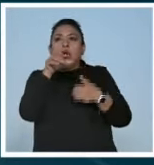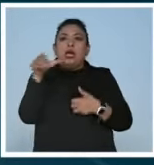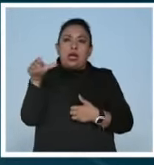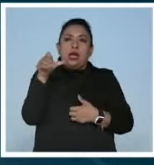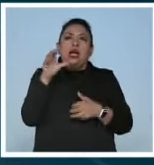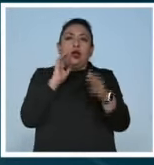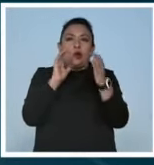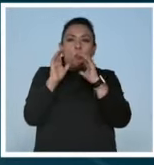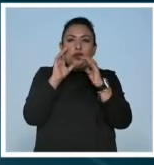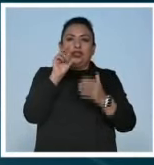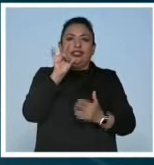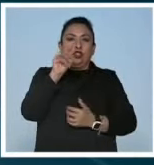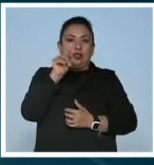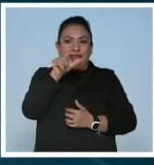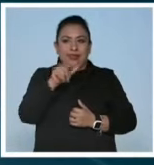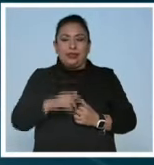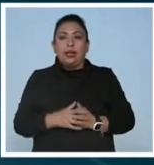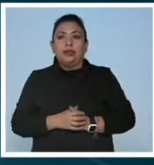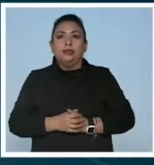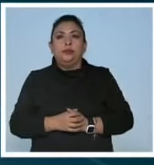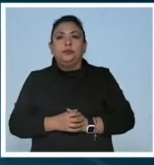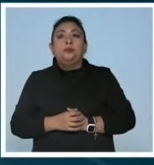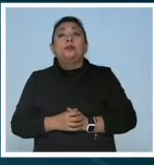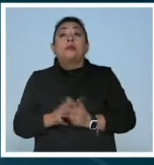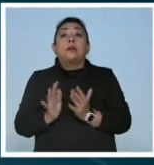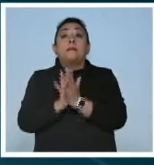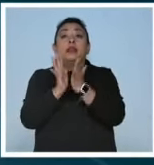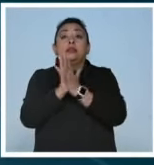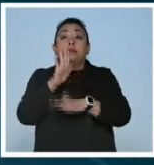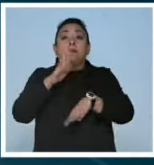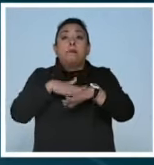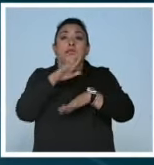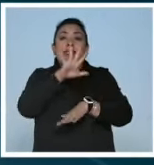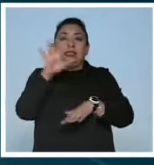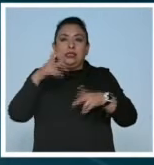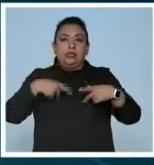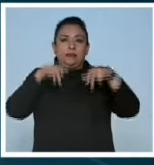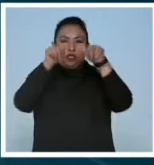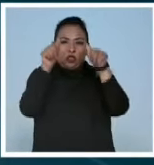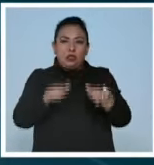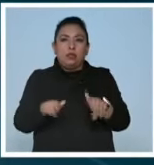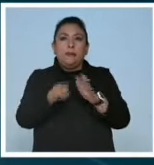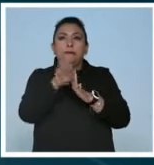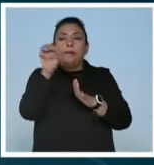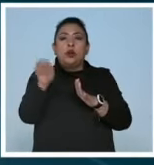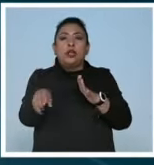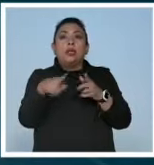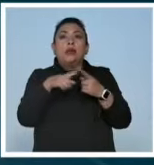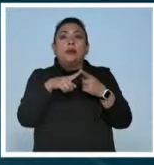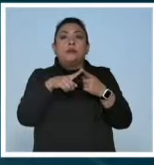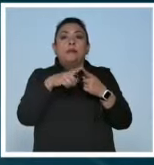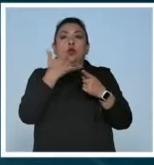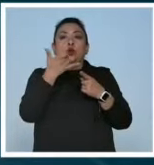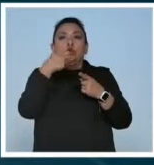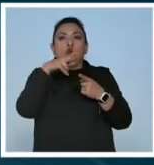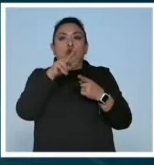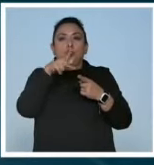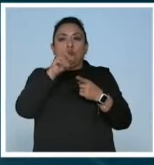la comunicación digital, ¿no? Participarán más de 15 artistas, entre los que se encuentran Yuko